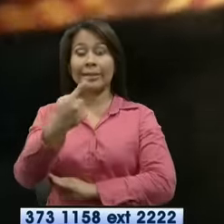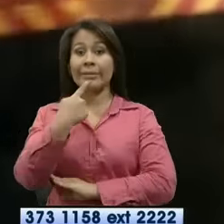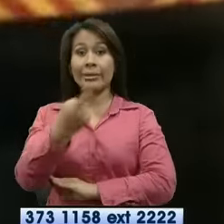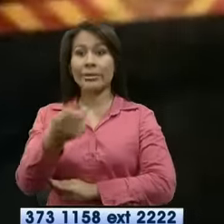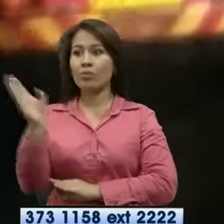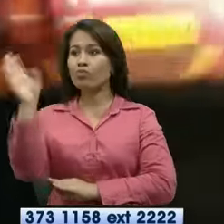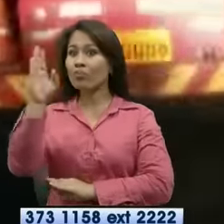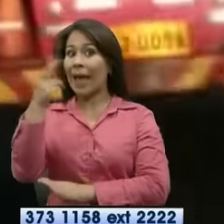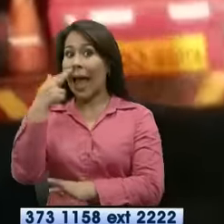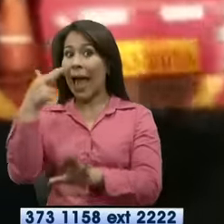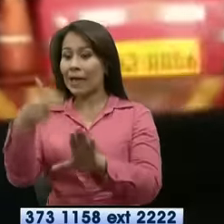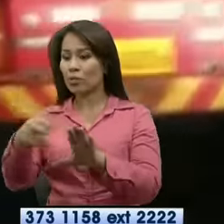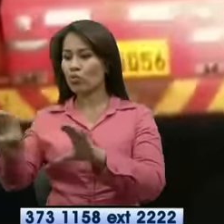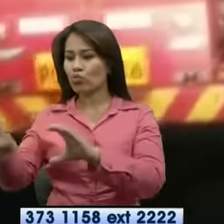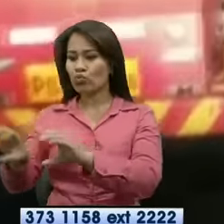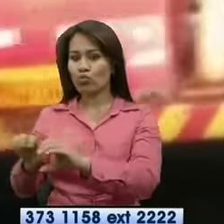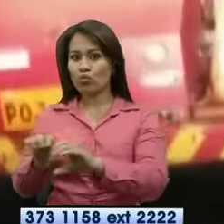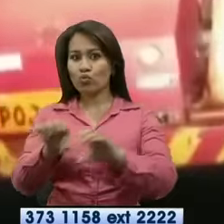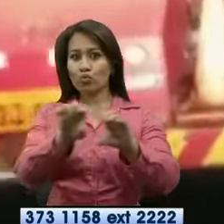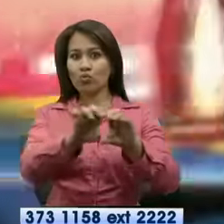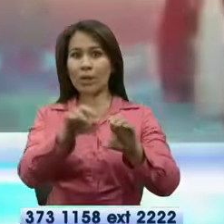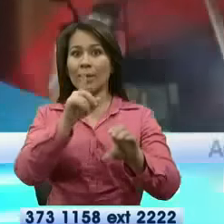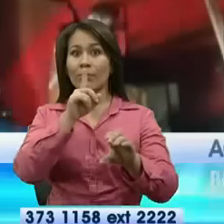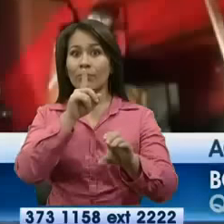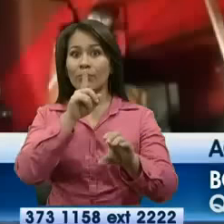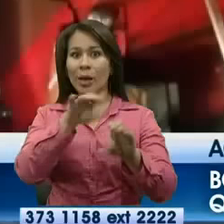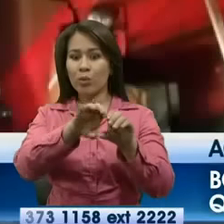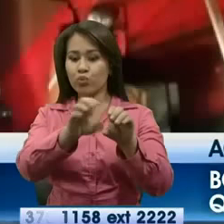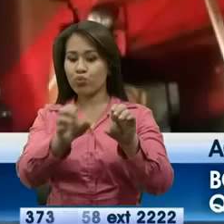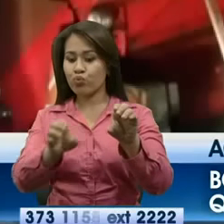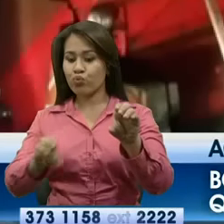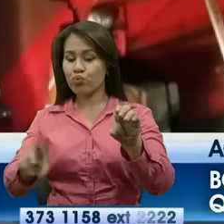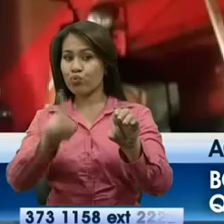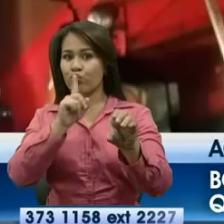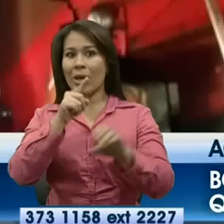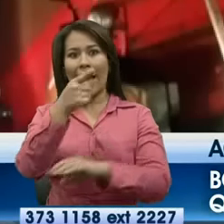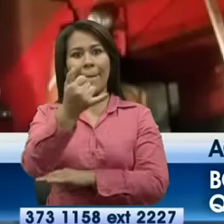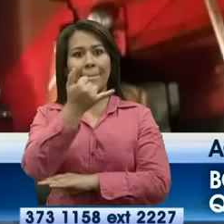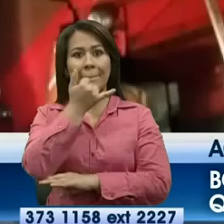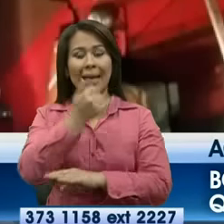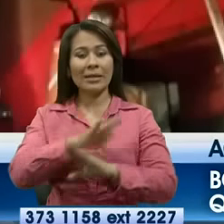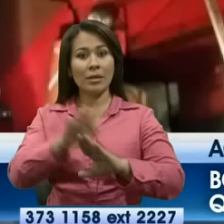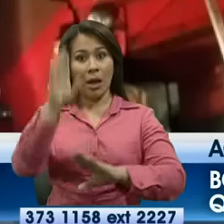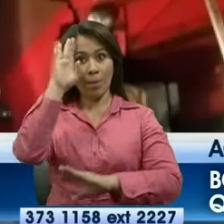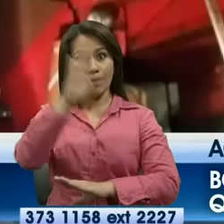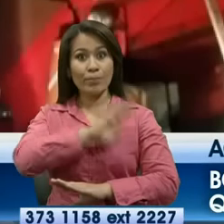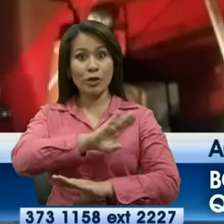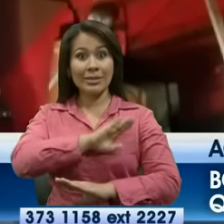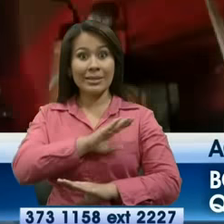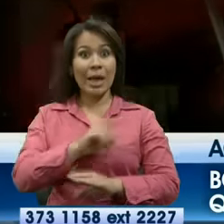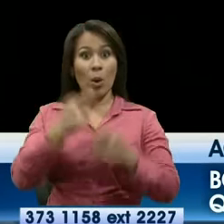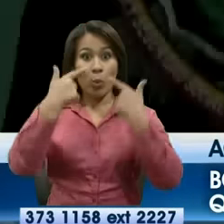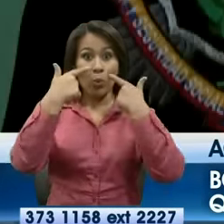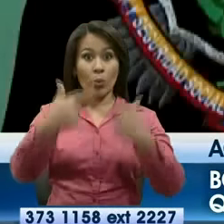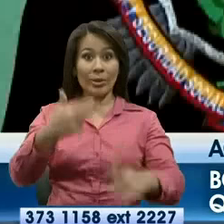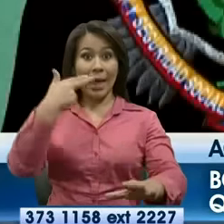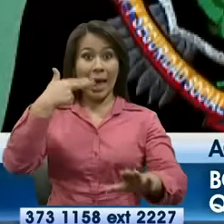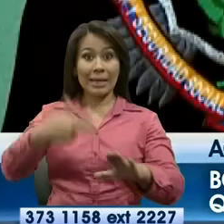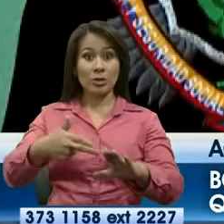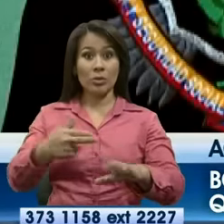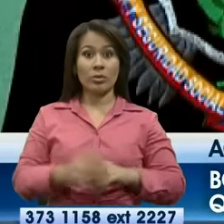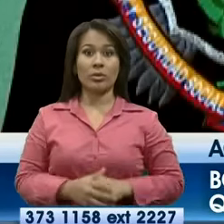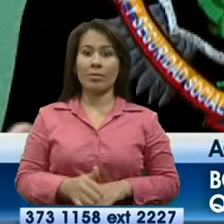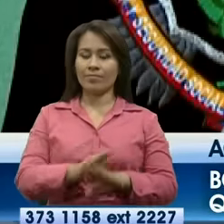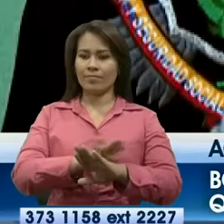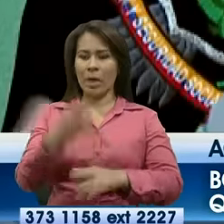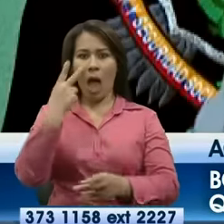del combustible, salieron de entre las sombras agentes de la UIDH, quienes les sorprendieron en delito flagrante. Las personas se ponen